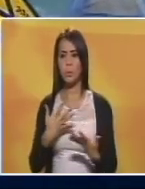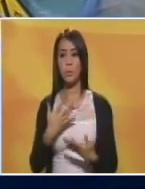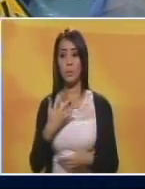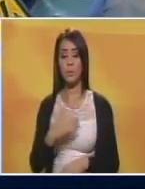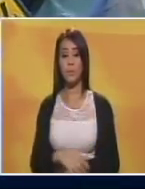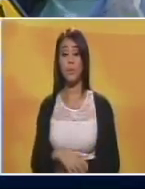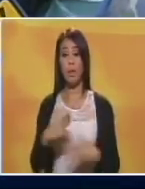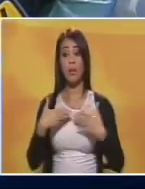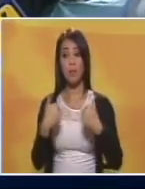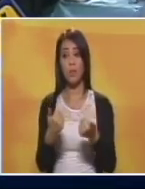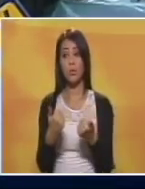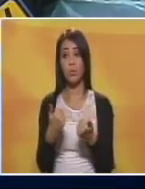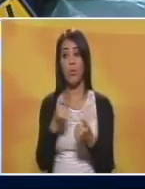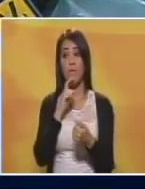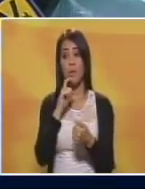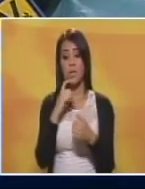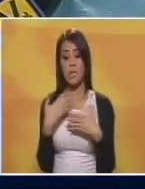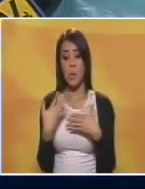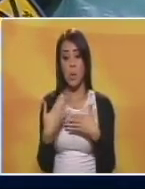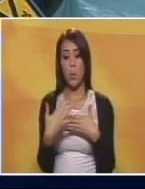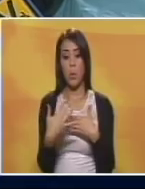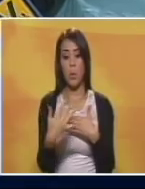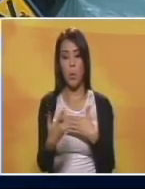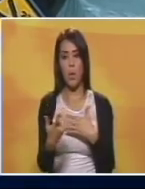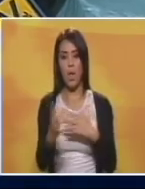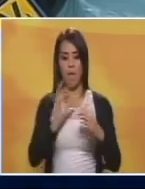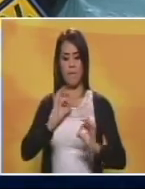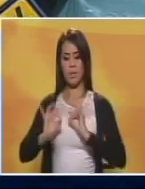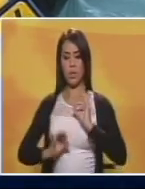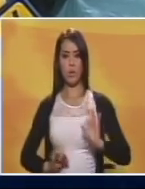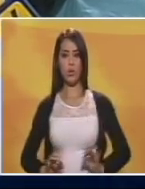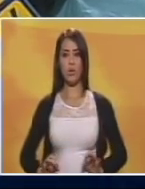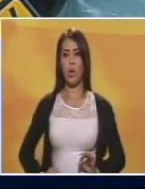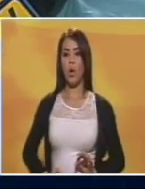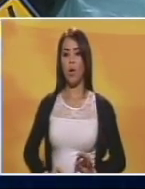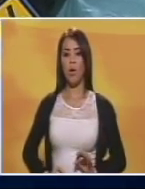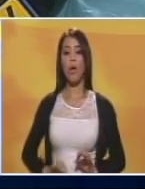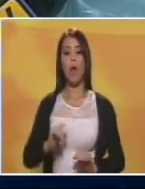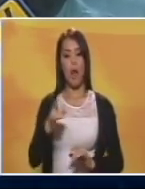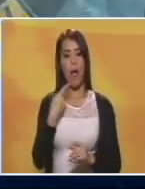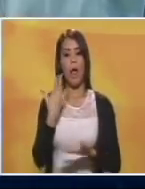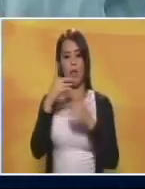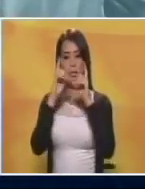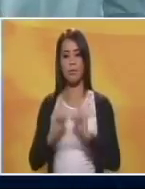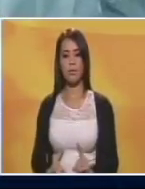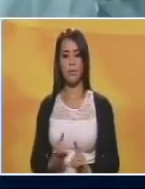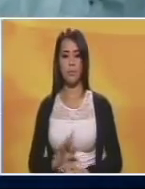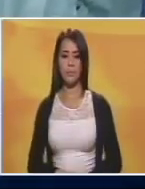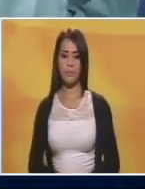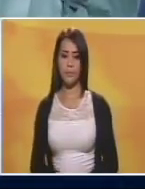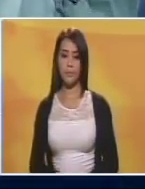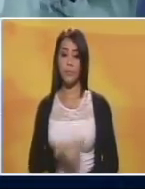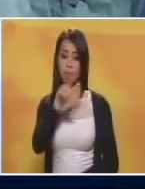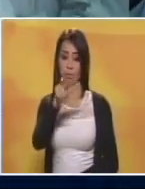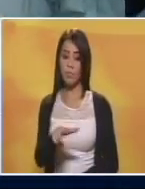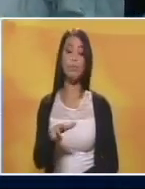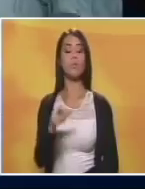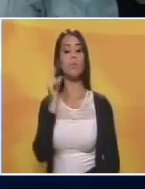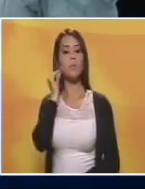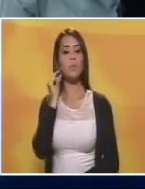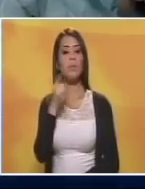comprometen la salud frecuente del paciente, se convierte en un foco infeccioso para el resto del organismo y entonces ahí decidimos. Esta paciente tiene una